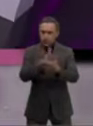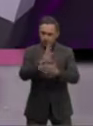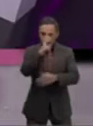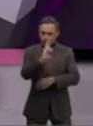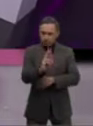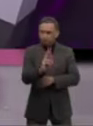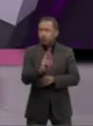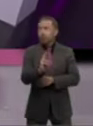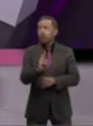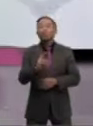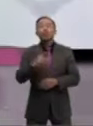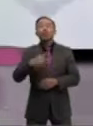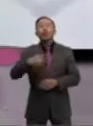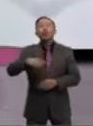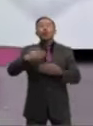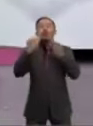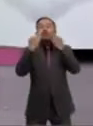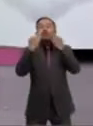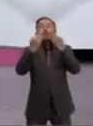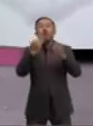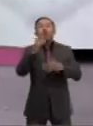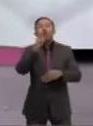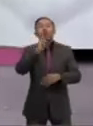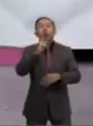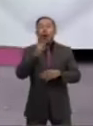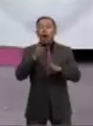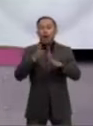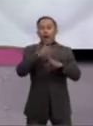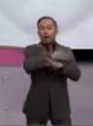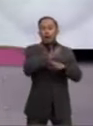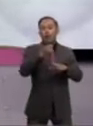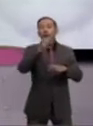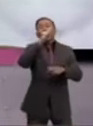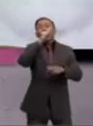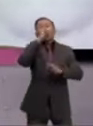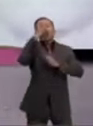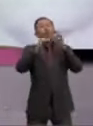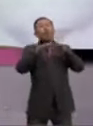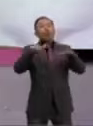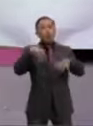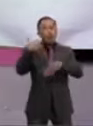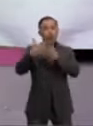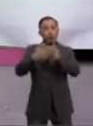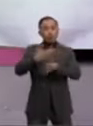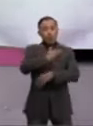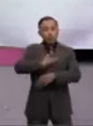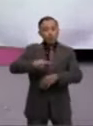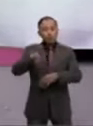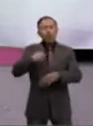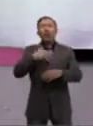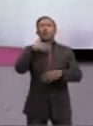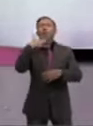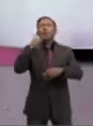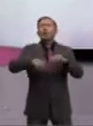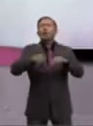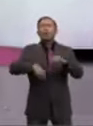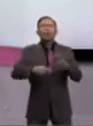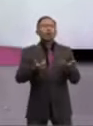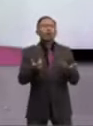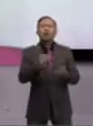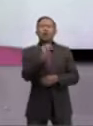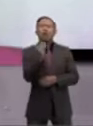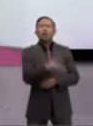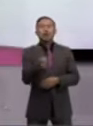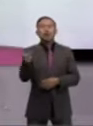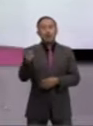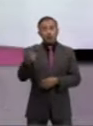Nosotros lo que vemos es que la corrupción que se prometió en la campaña no se hizo. El señor Peña Nieto no es tocado ni con el pétalo de una